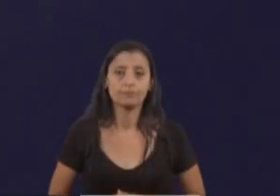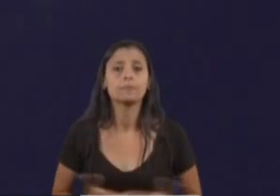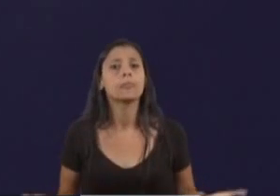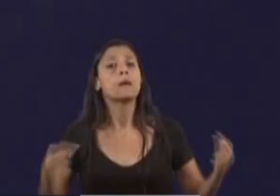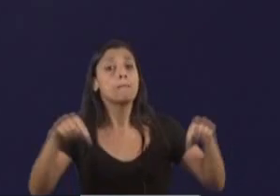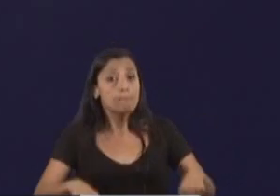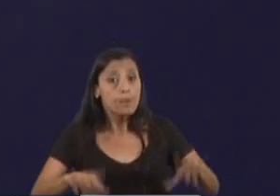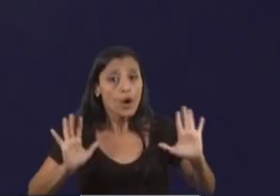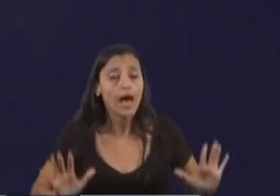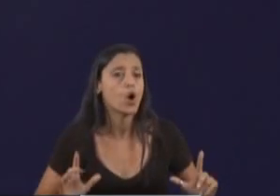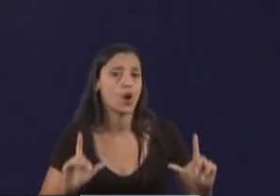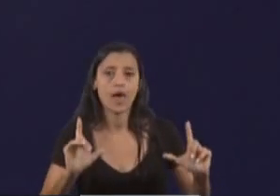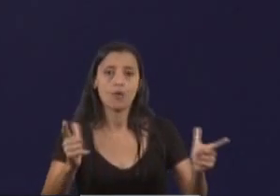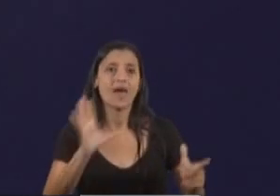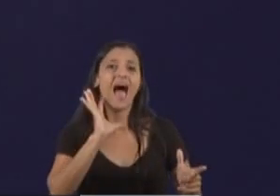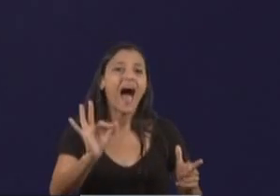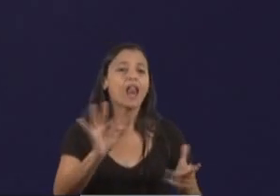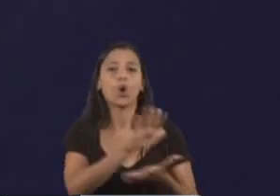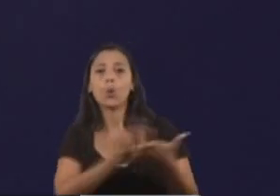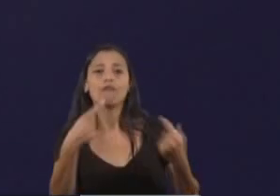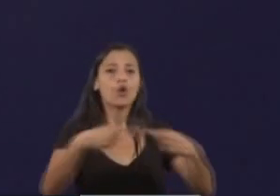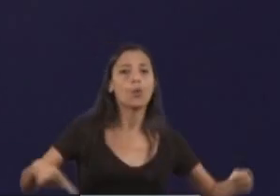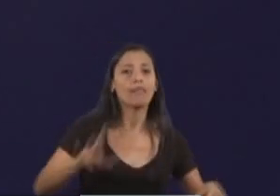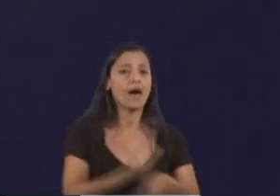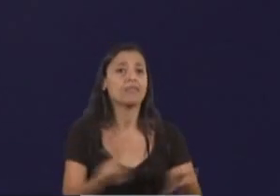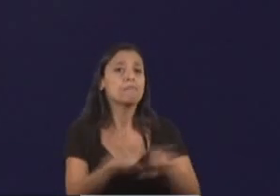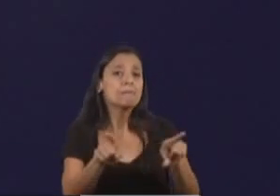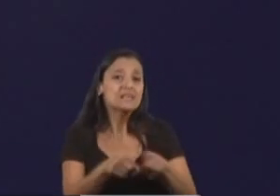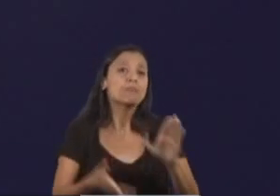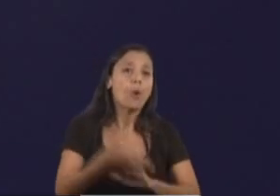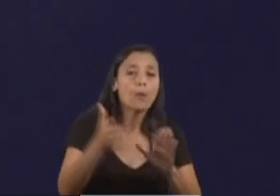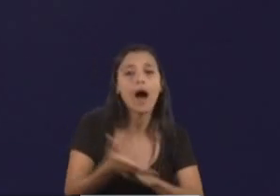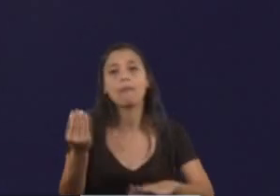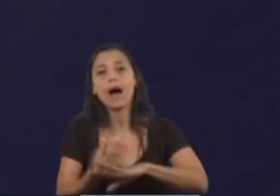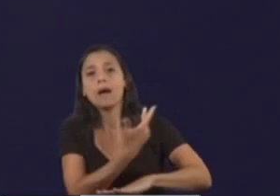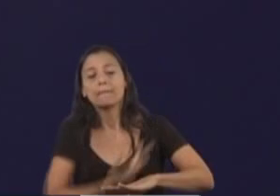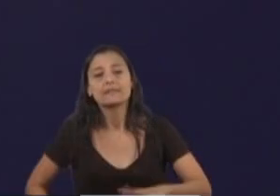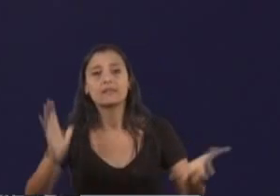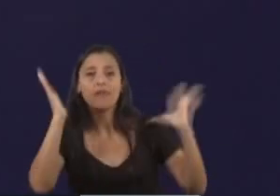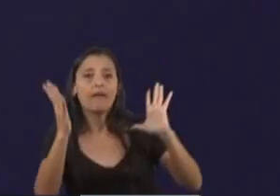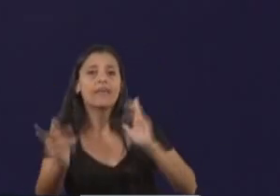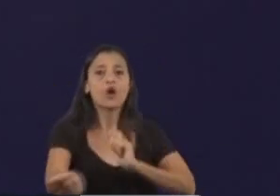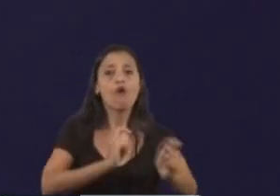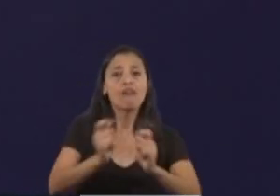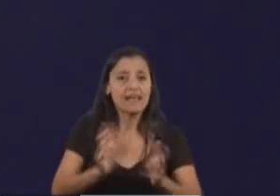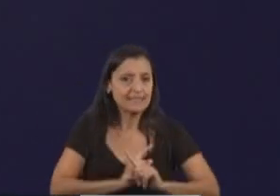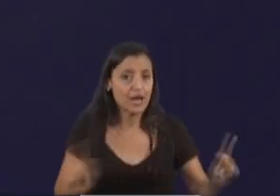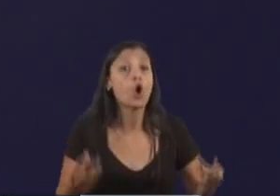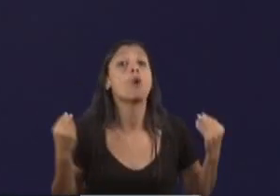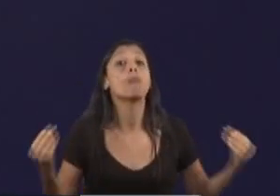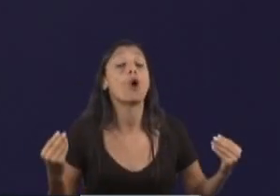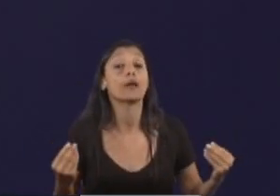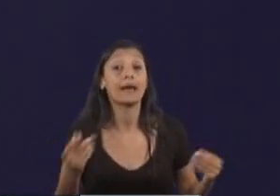Pero no, por el momento no hay nada planteado en esa línea, pero porque te repito, los